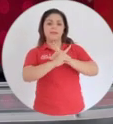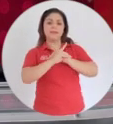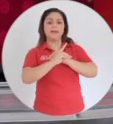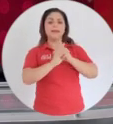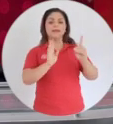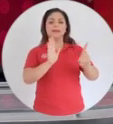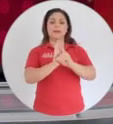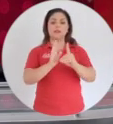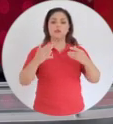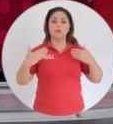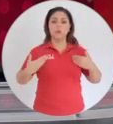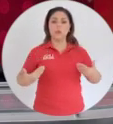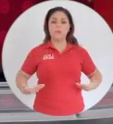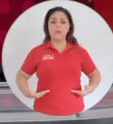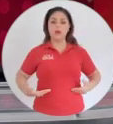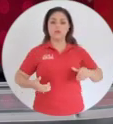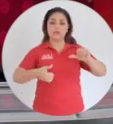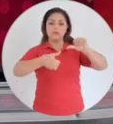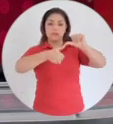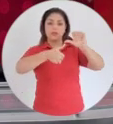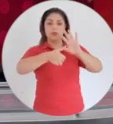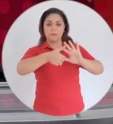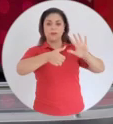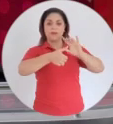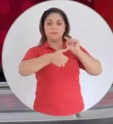en Centroamérica,